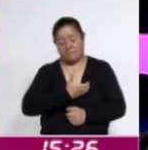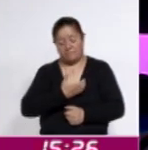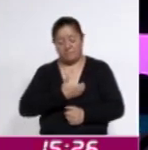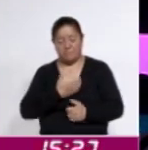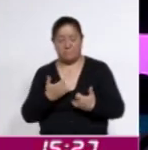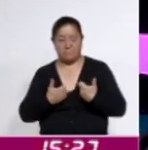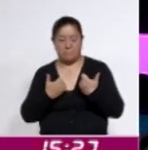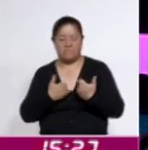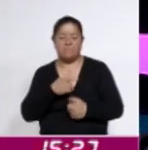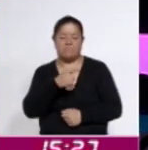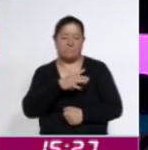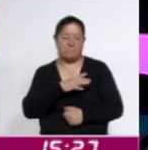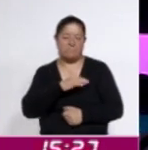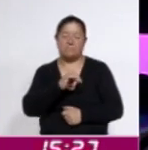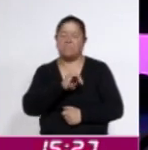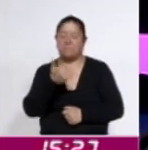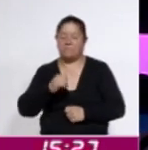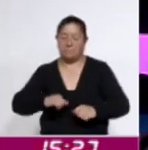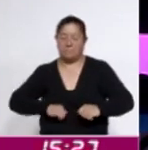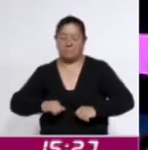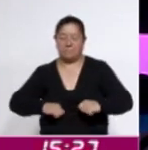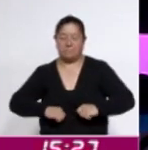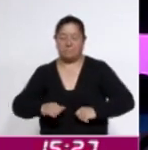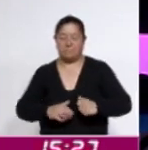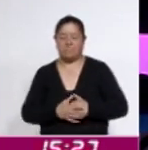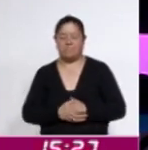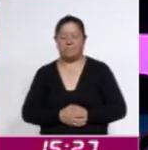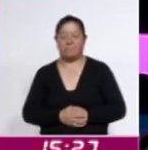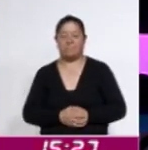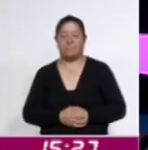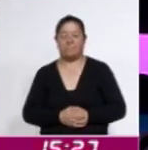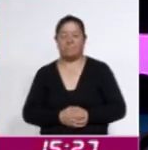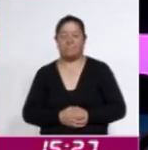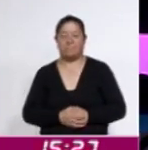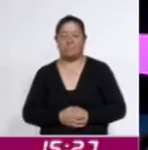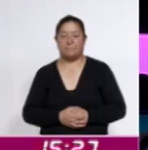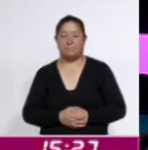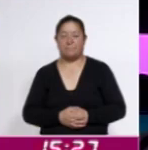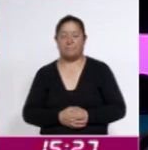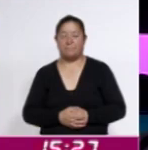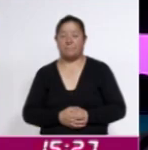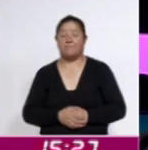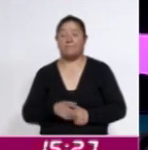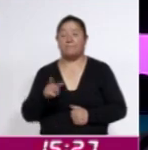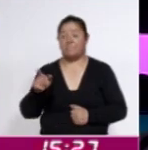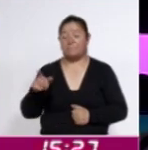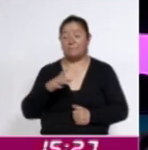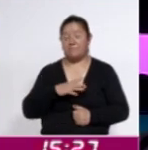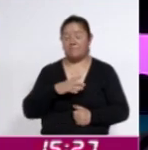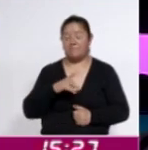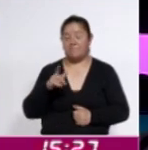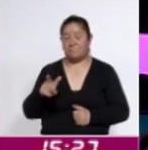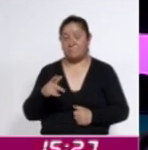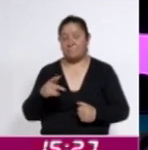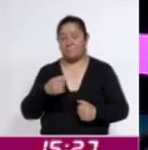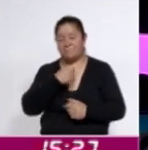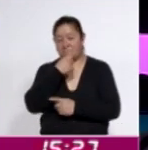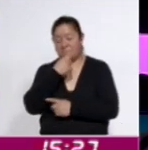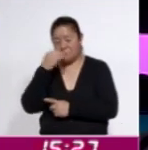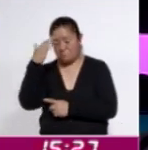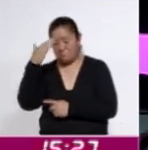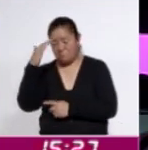otras actividades y estos adultos mayores, que en todo el entusiasmo, ya quisieran muchos jovencitos participar en estas caminatas, ya están en otras